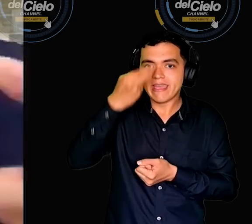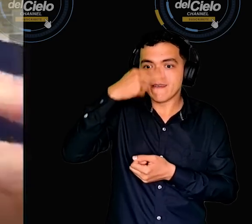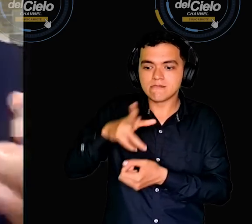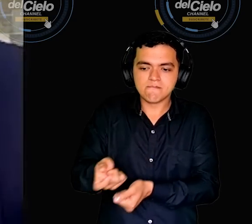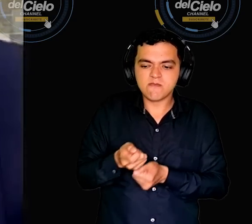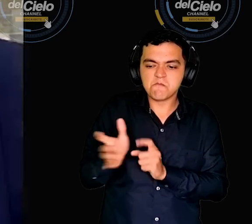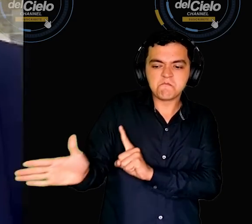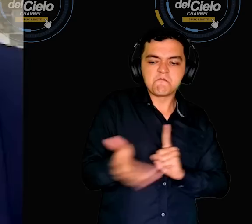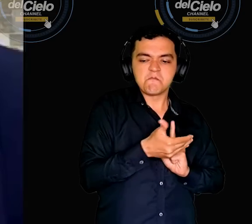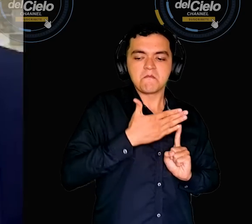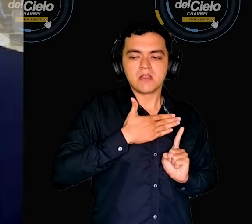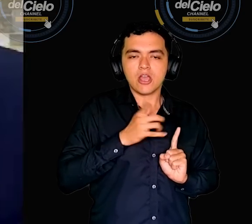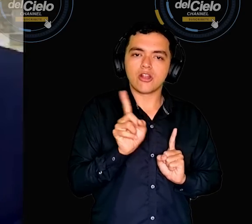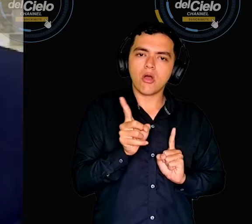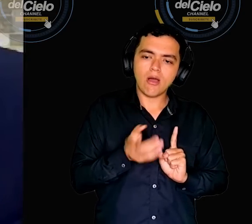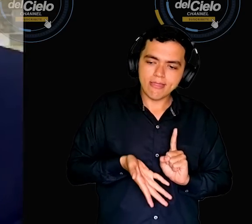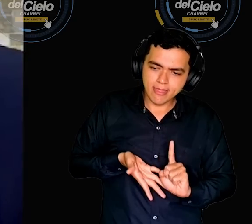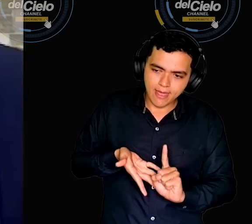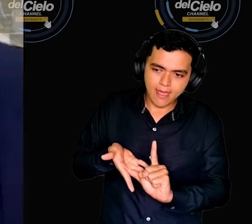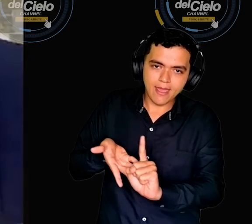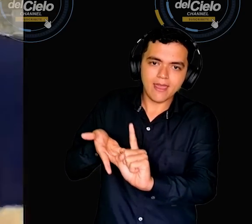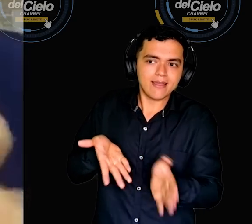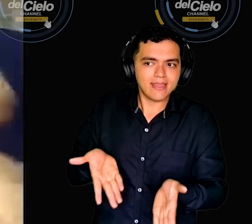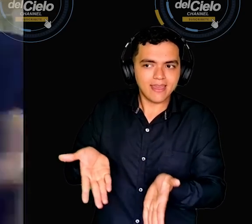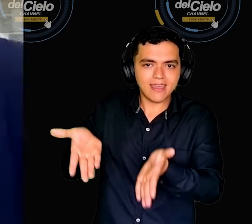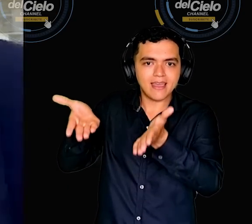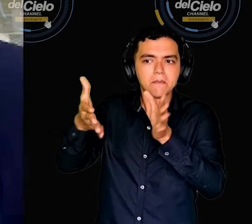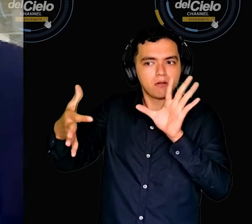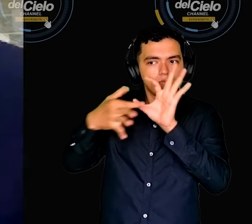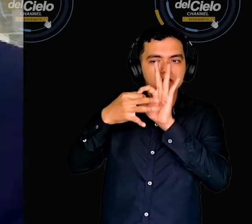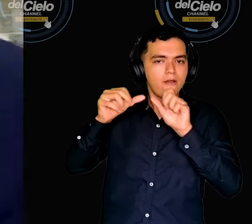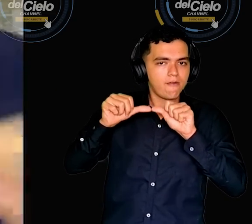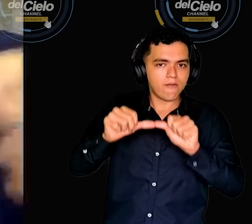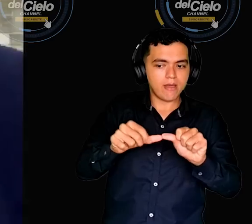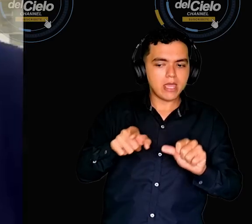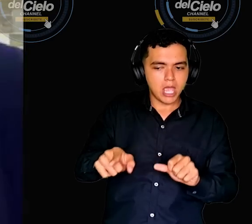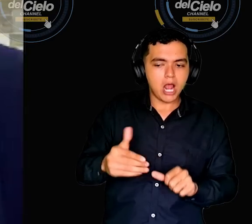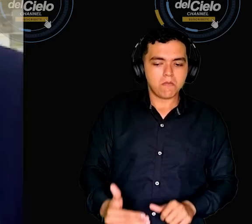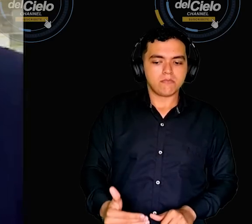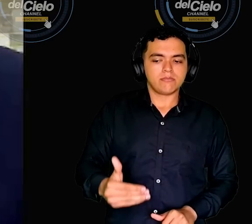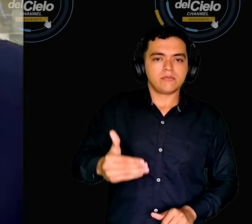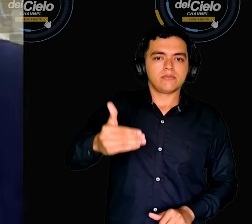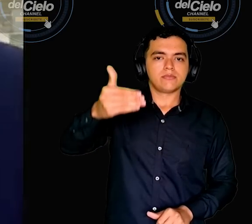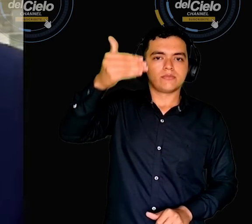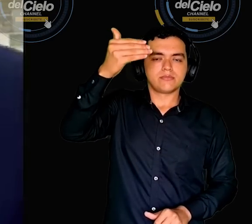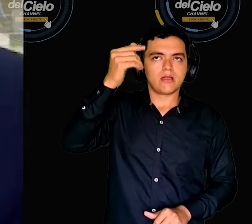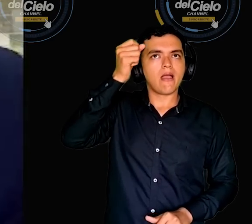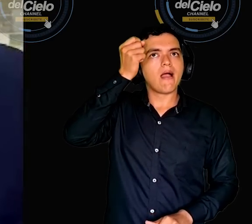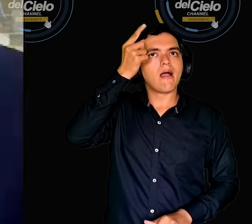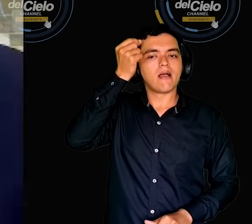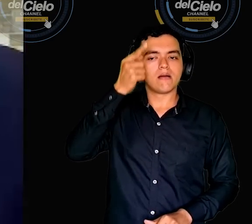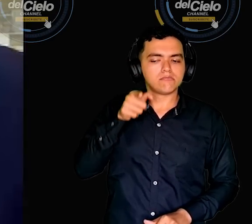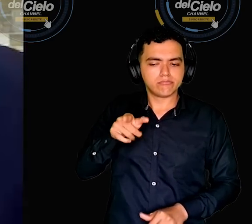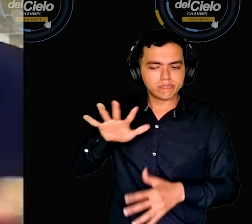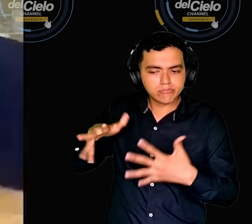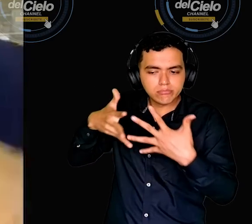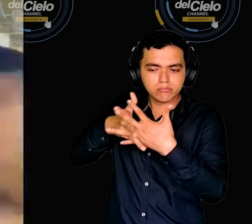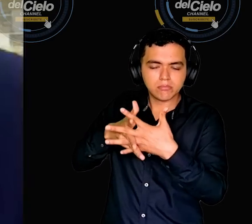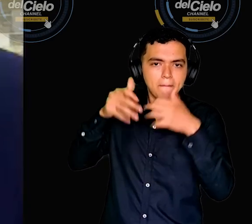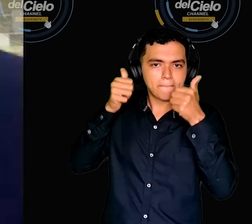dice, ya puedo ver el fin del mundo, ya veo el patio del vecino. Entonces, para él, ese era el fin del mundo, el patio del